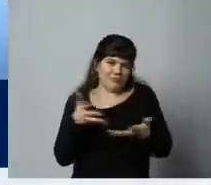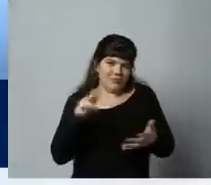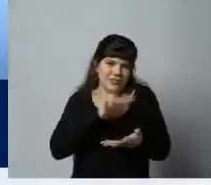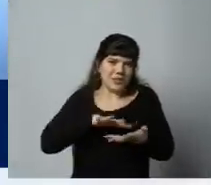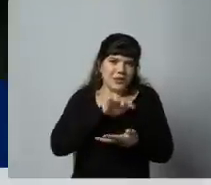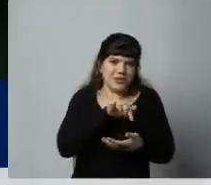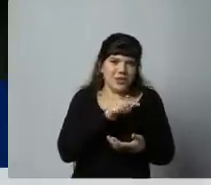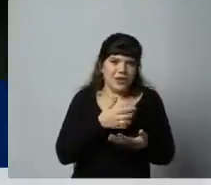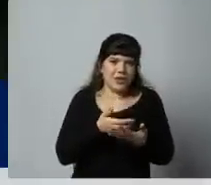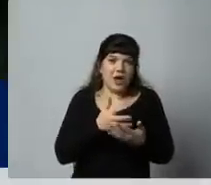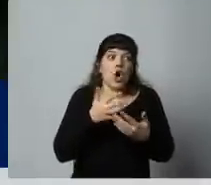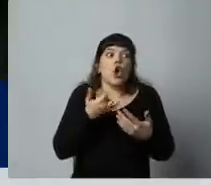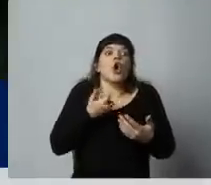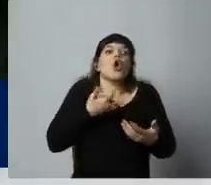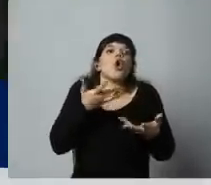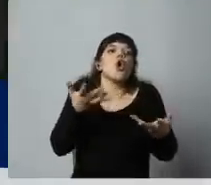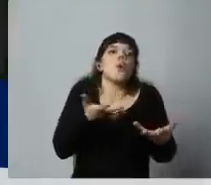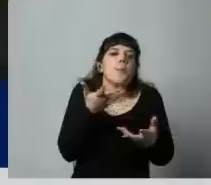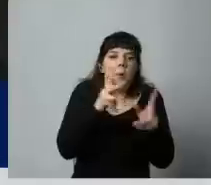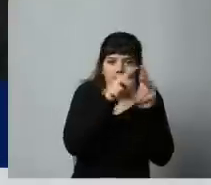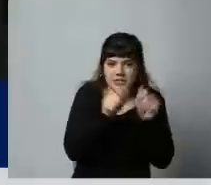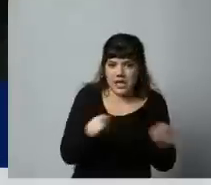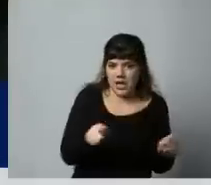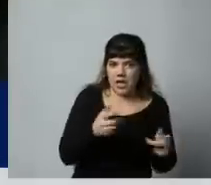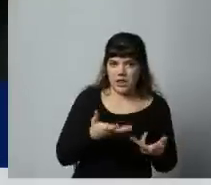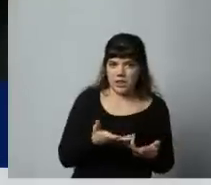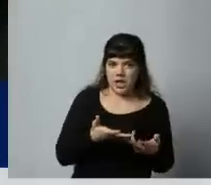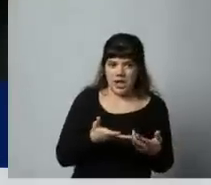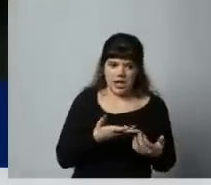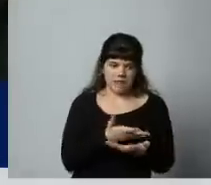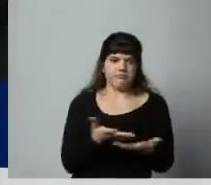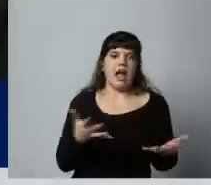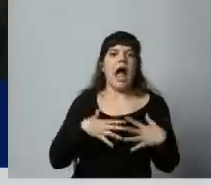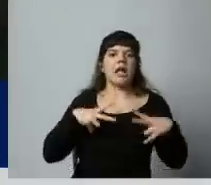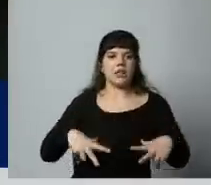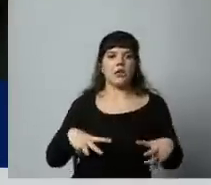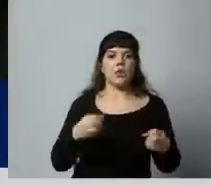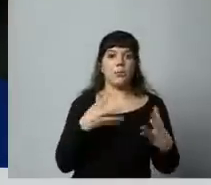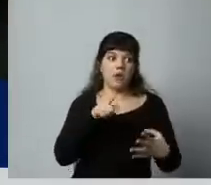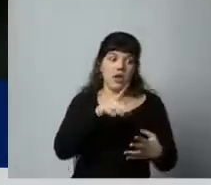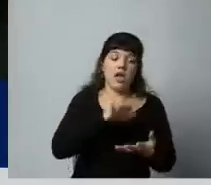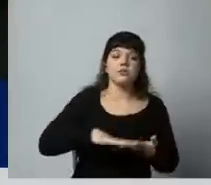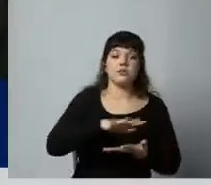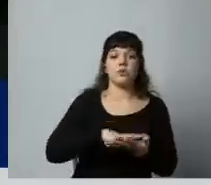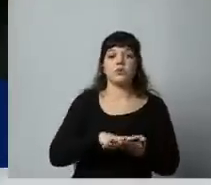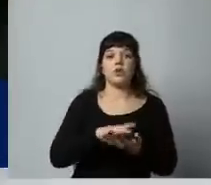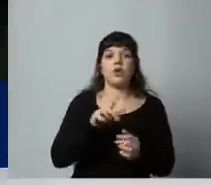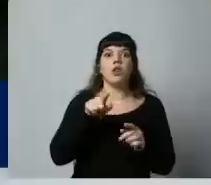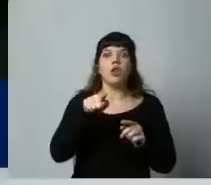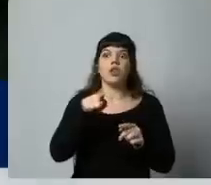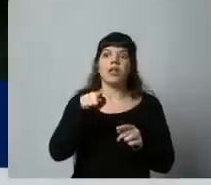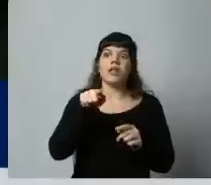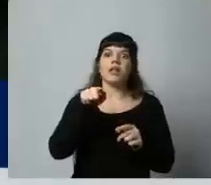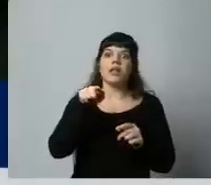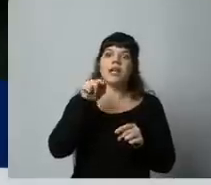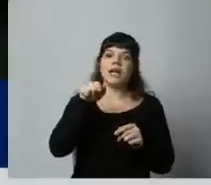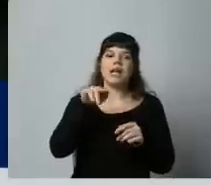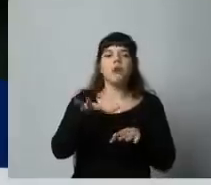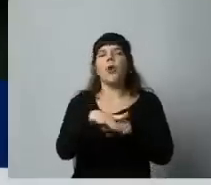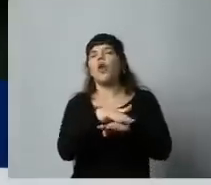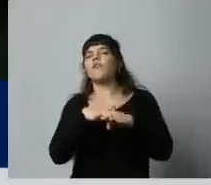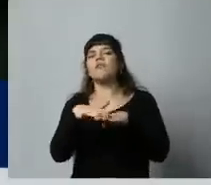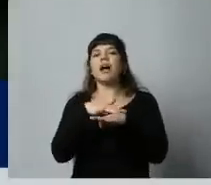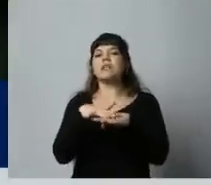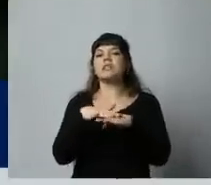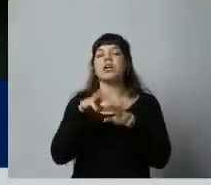en en Cómo se paró el pisnet que estableció que En aquellos lugares en donde ese piso básico que sale